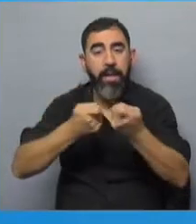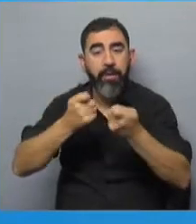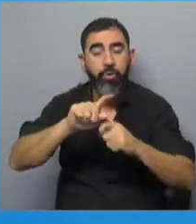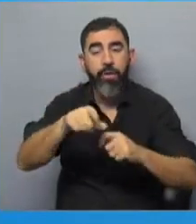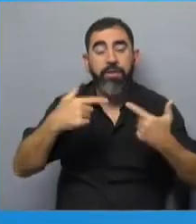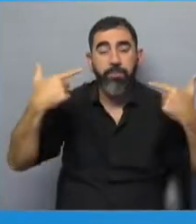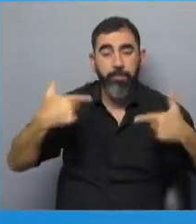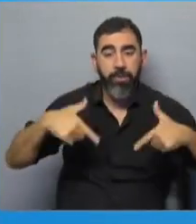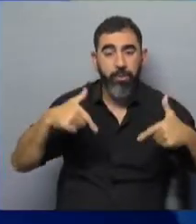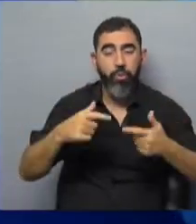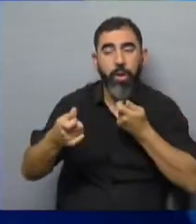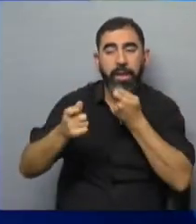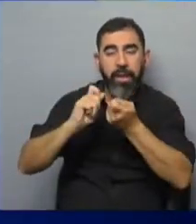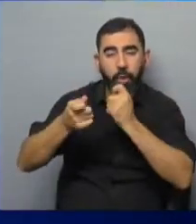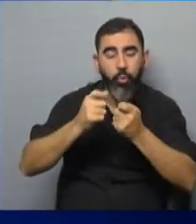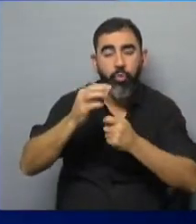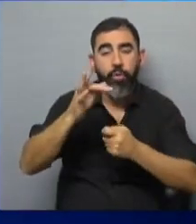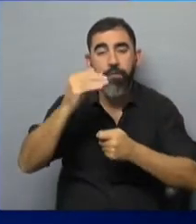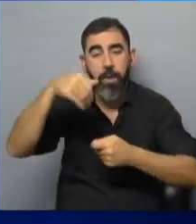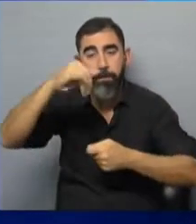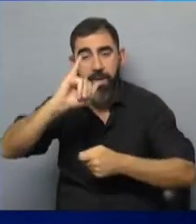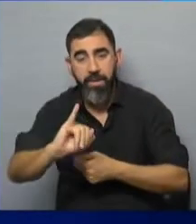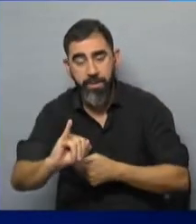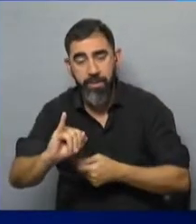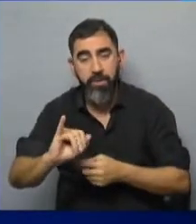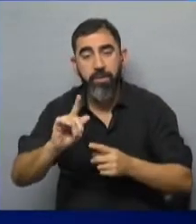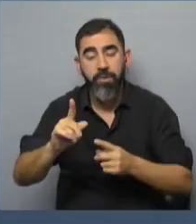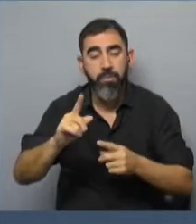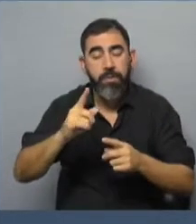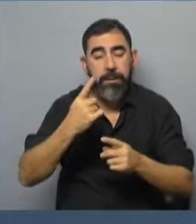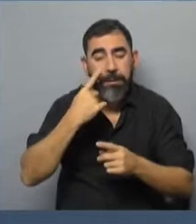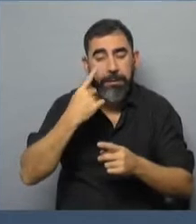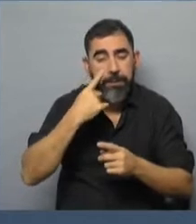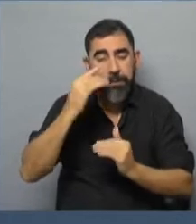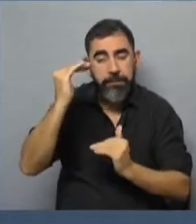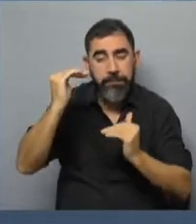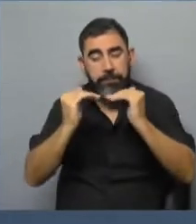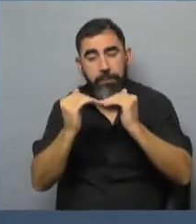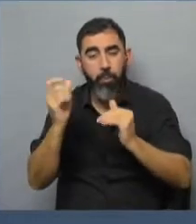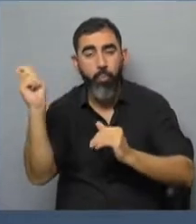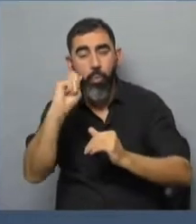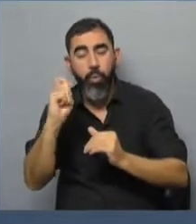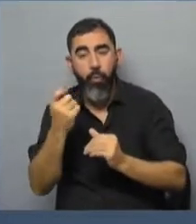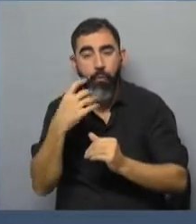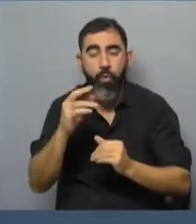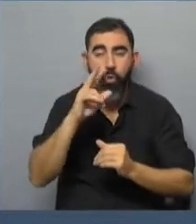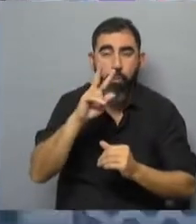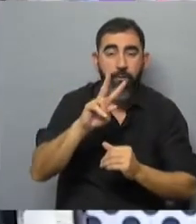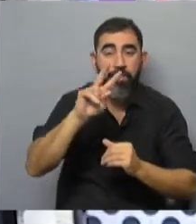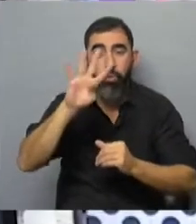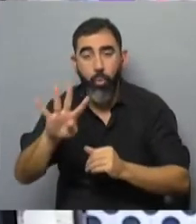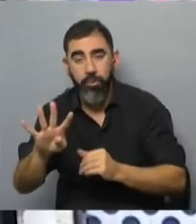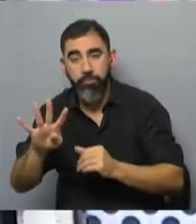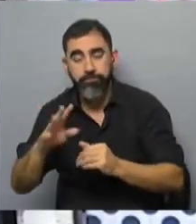exministro estuvo marcada por negociaciones con el Fondo Monetario Internacional en un intento de equilibrar las cuentas públicas en 2024 y